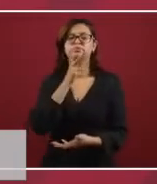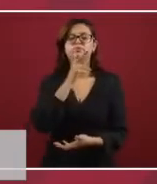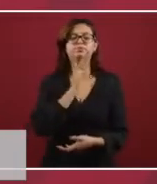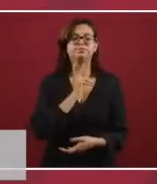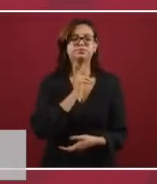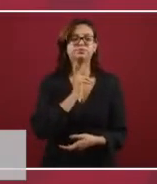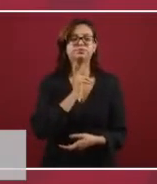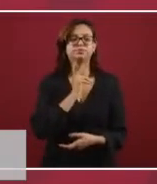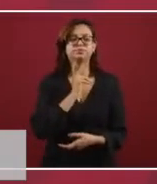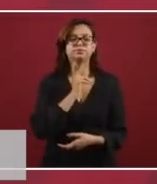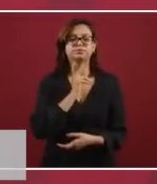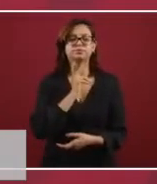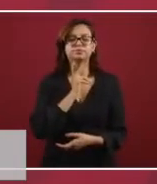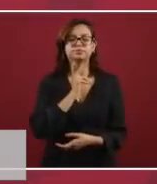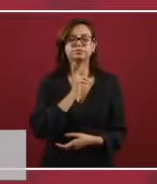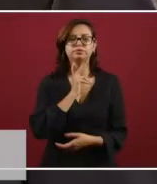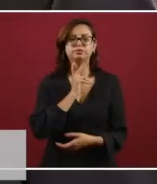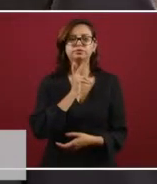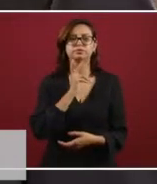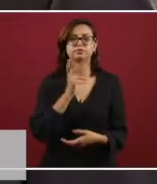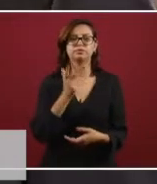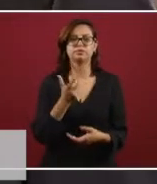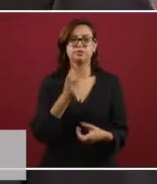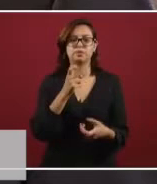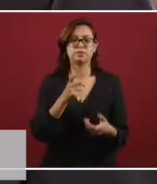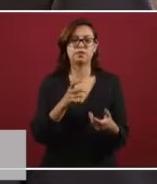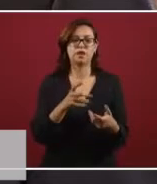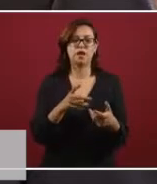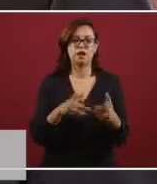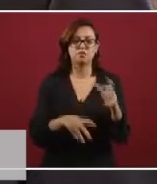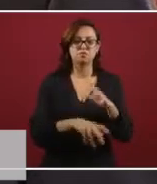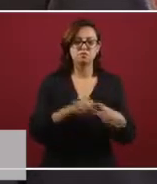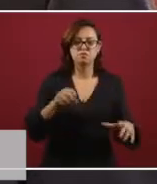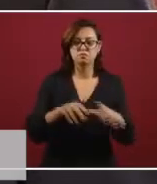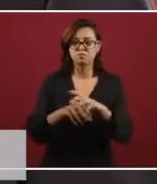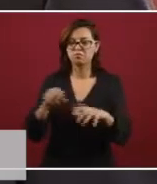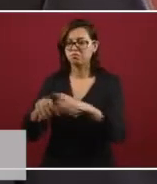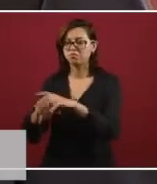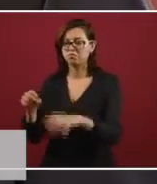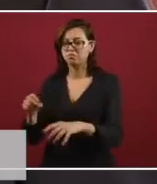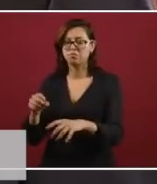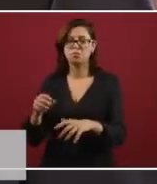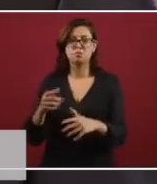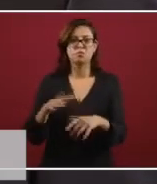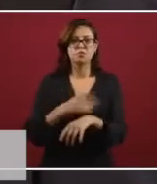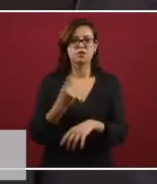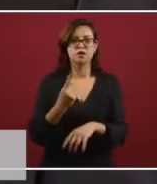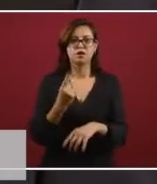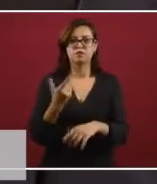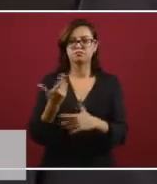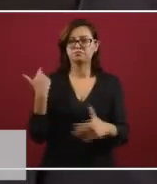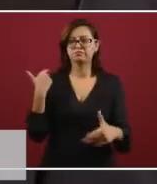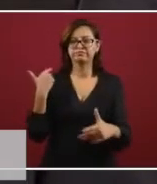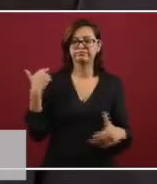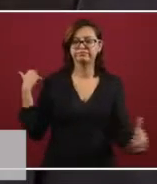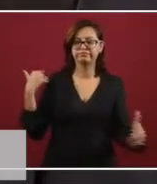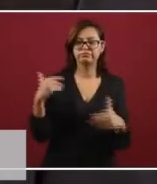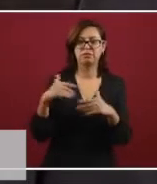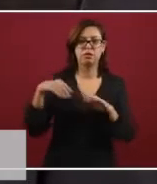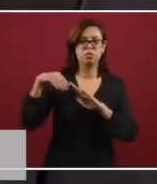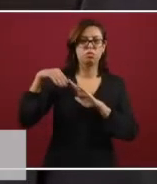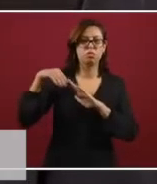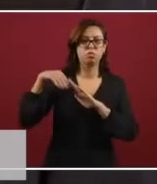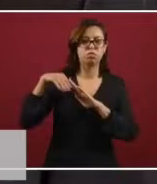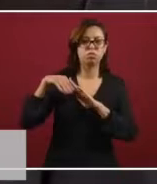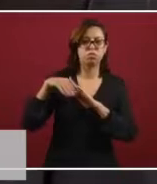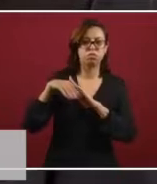y reestructuración de las refinerías que permiten ya contar con una mayor producción en ambos casos. Esto gracias a la inversión para el rescate de Pemex.